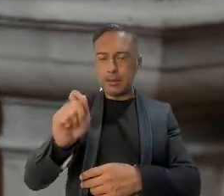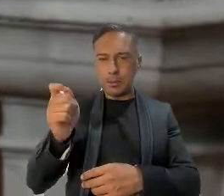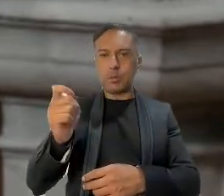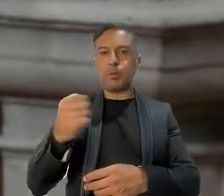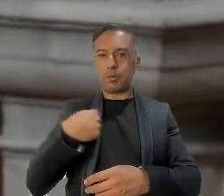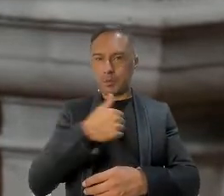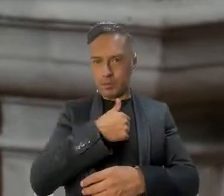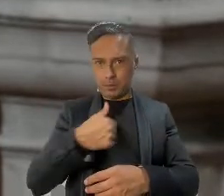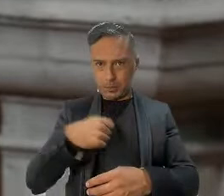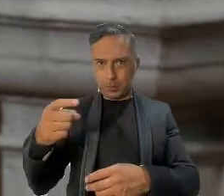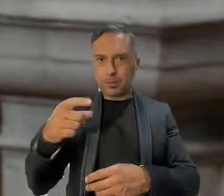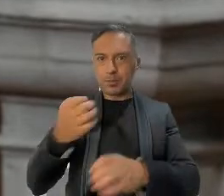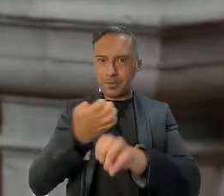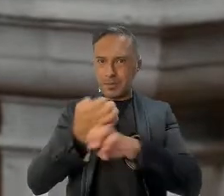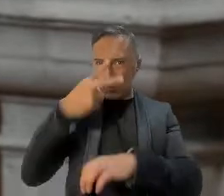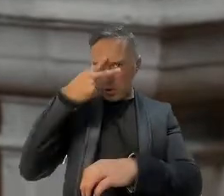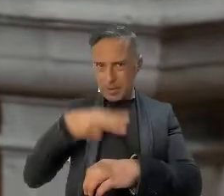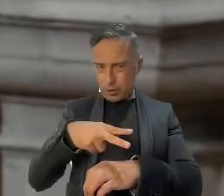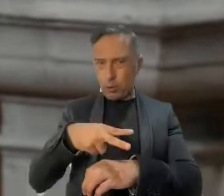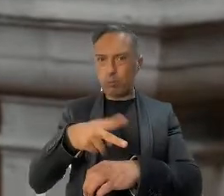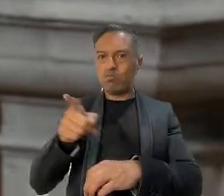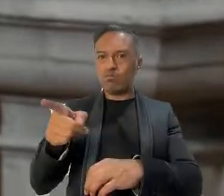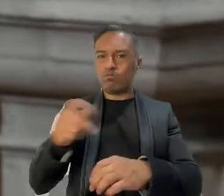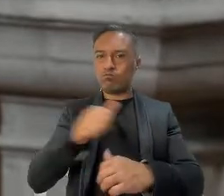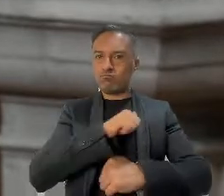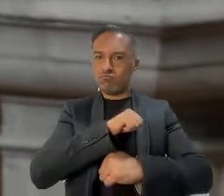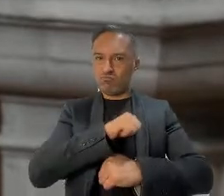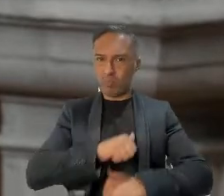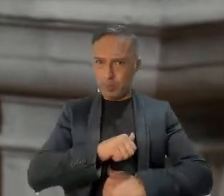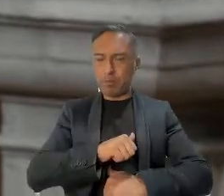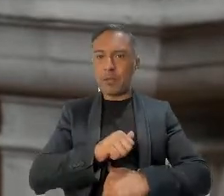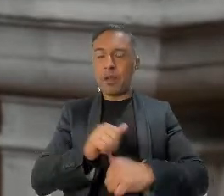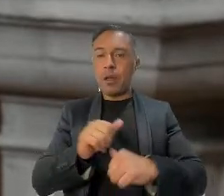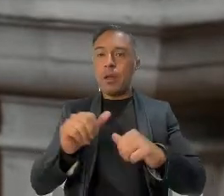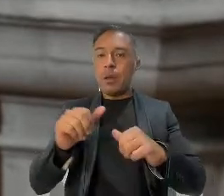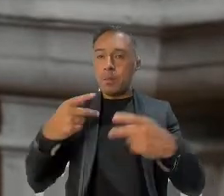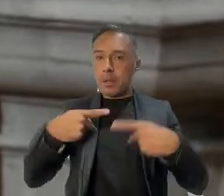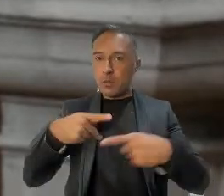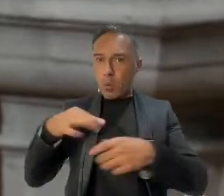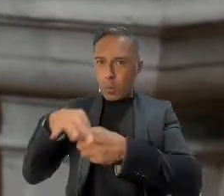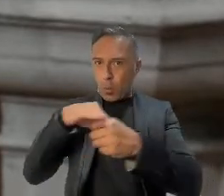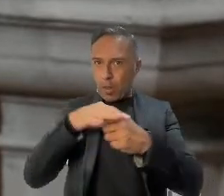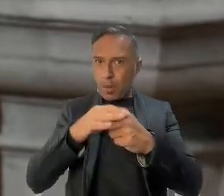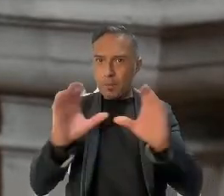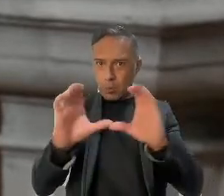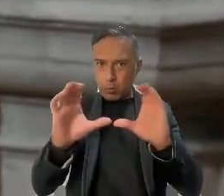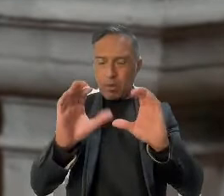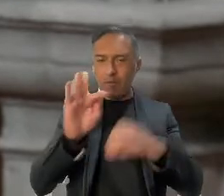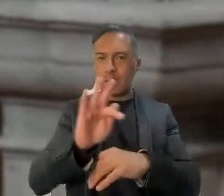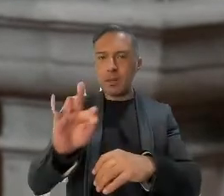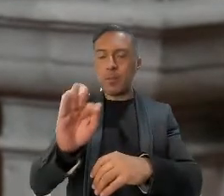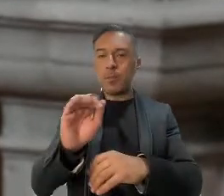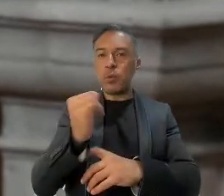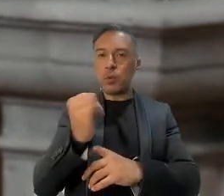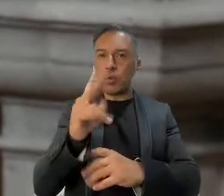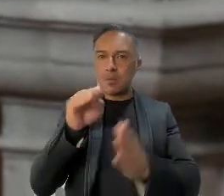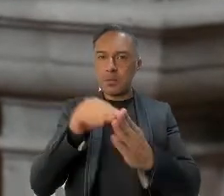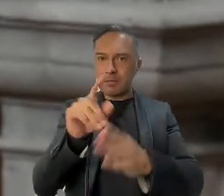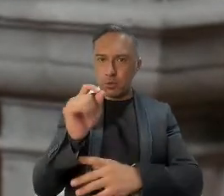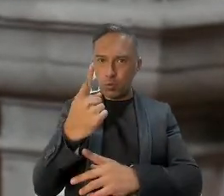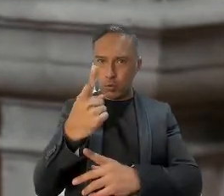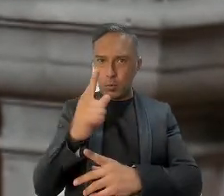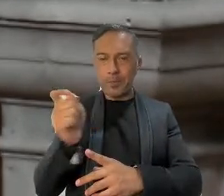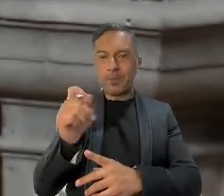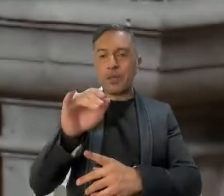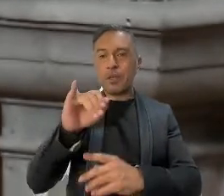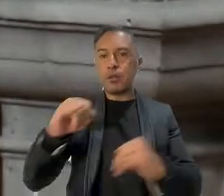Tonanitla, Estado de México, personalidad que acreditamos con las constancias de mayoría de fecha 9 de junio de 2021, expedidas por el Instituto Electoral